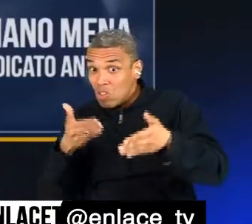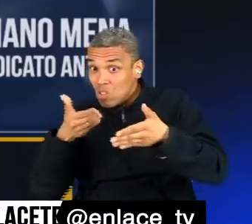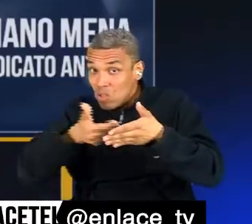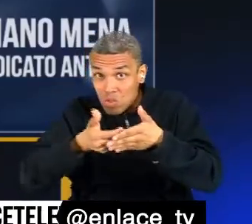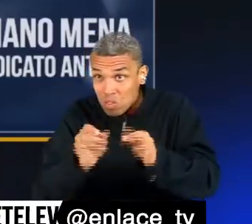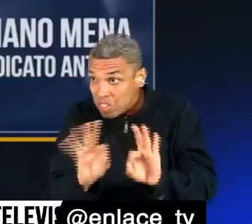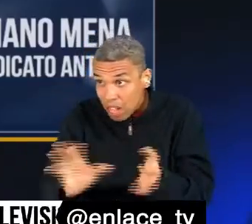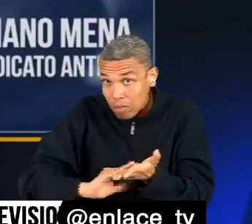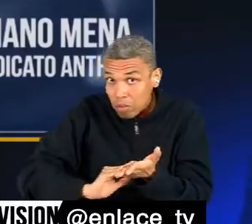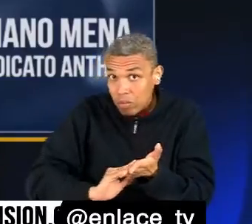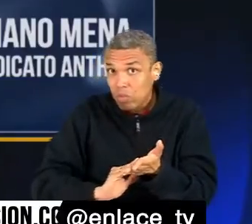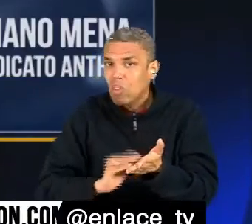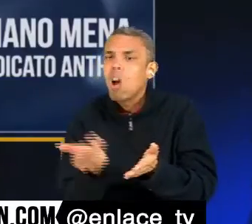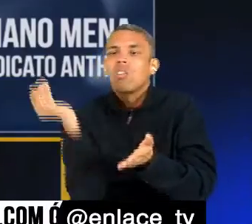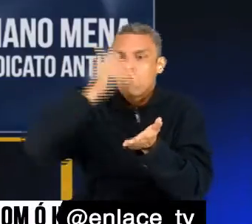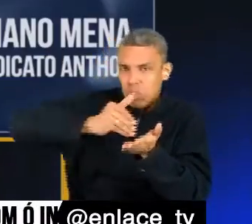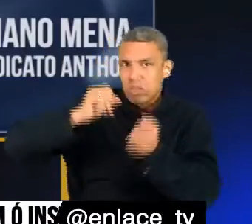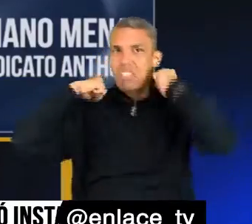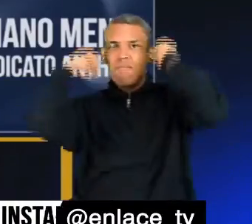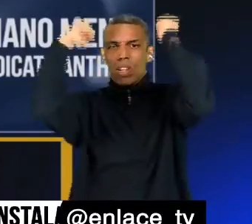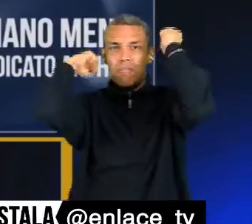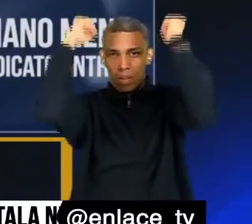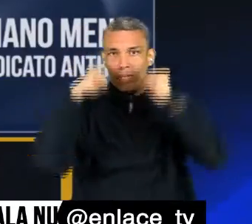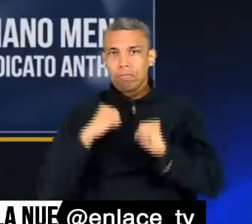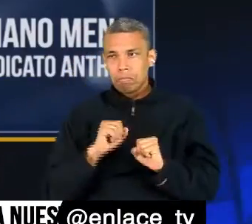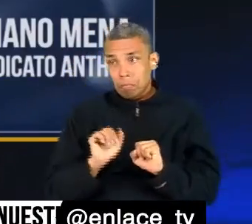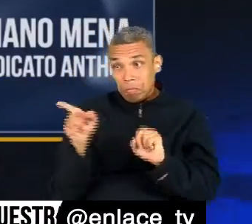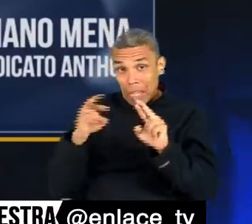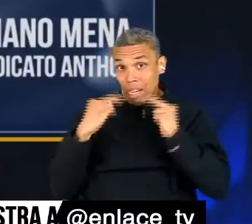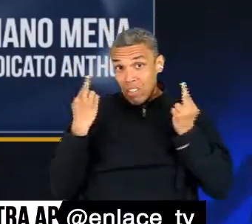Le pedimos la reunión, nos atendió.